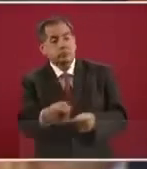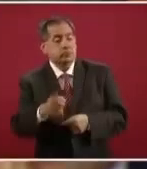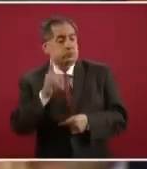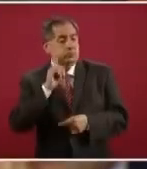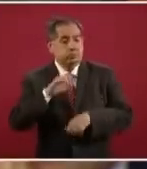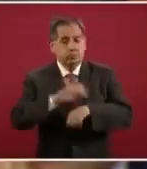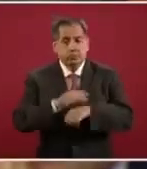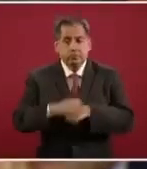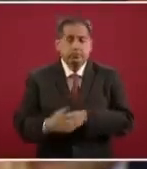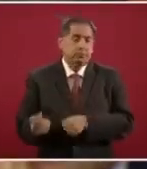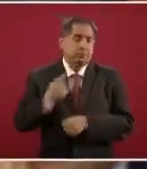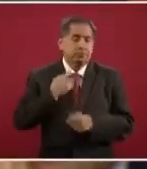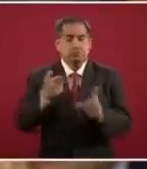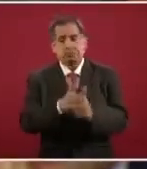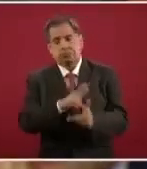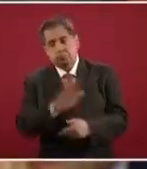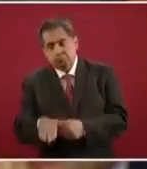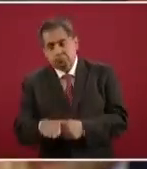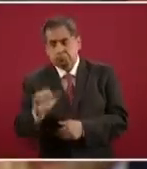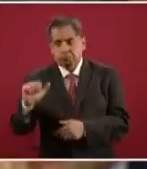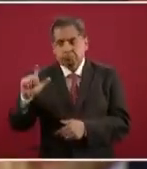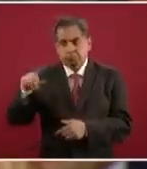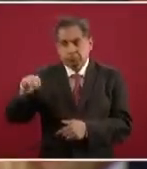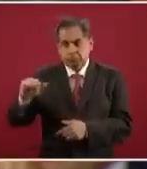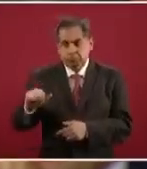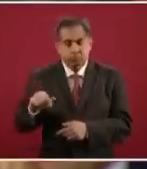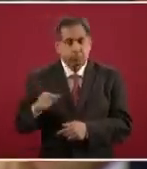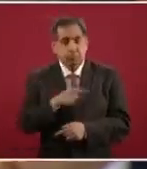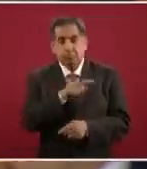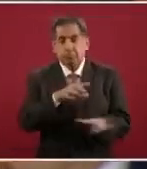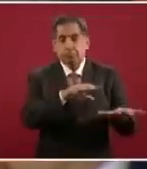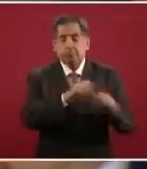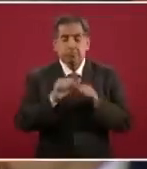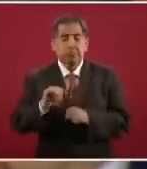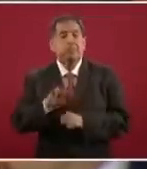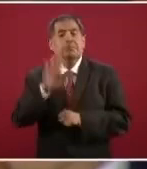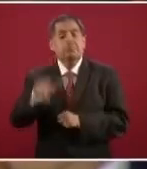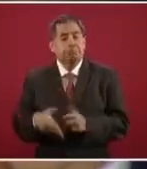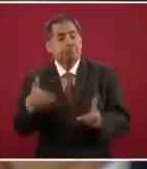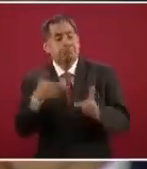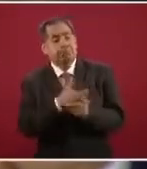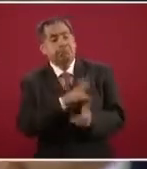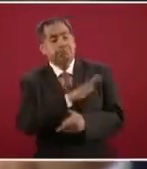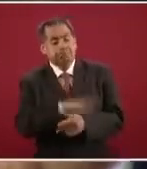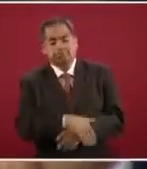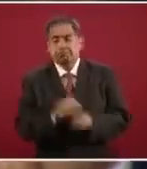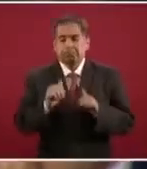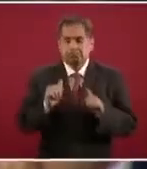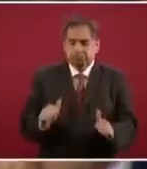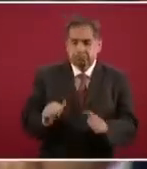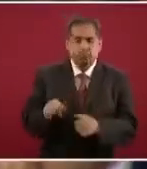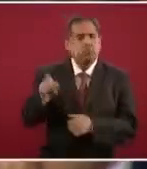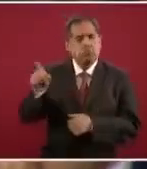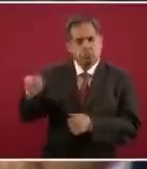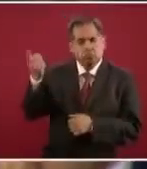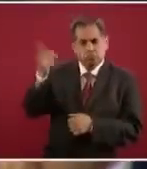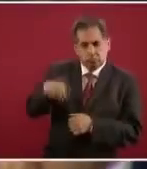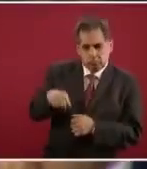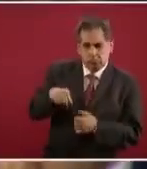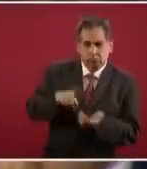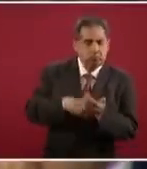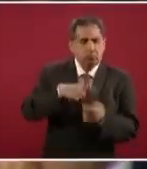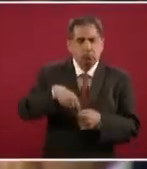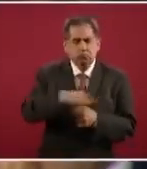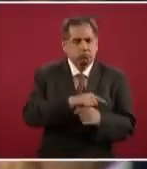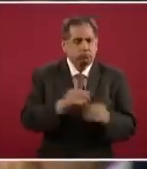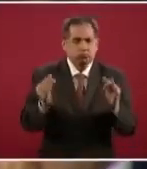Díaz. Hizo la denuncia porque ella la levantaron y la querían matar también. Sin embargo, bueno, usted dio la instrucción de que la